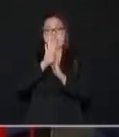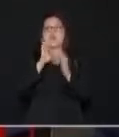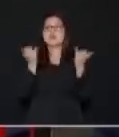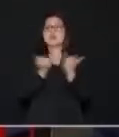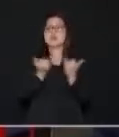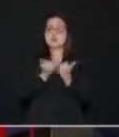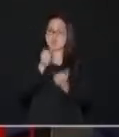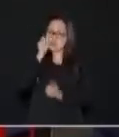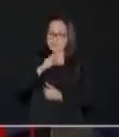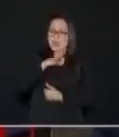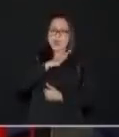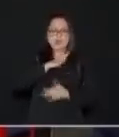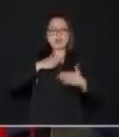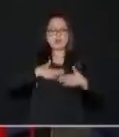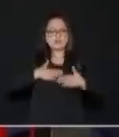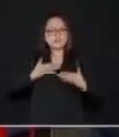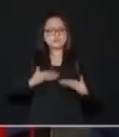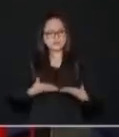habrá confianza